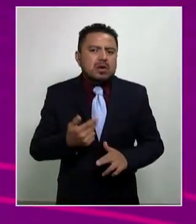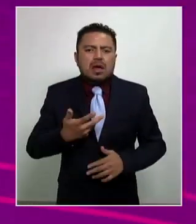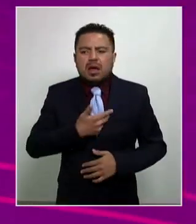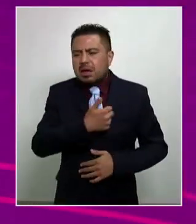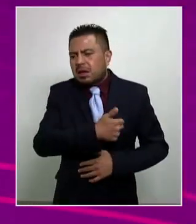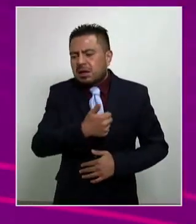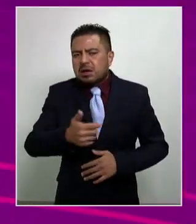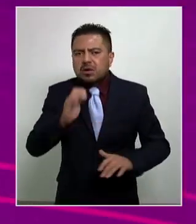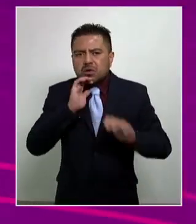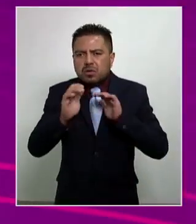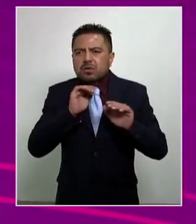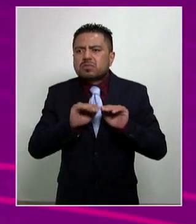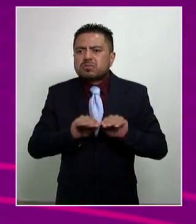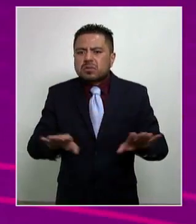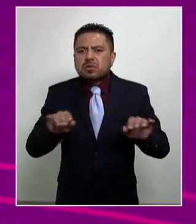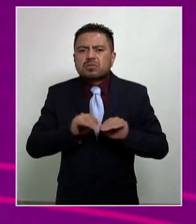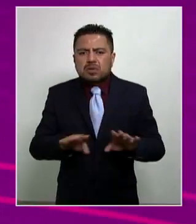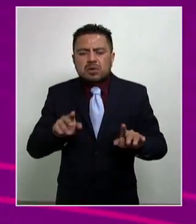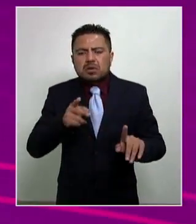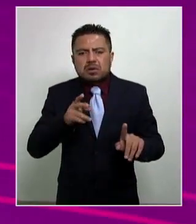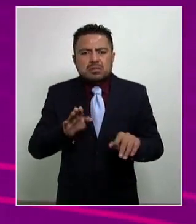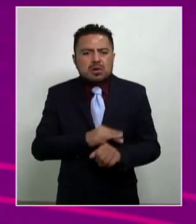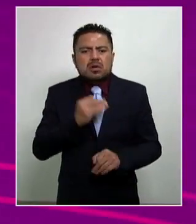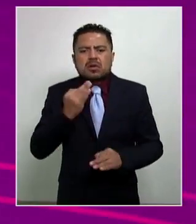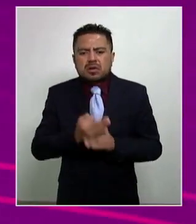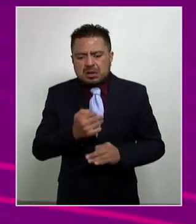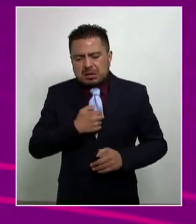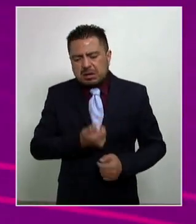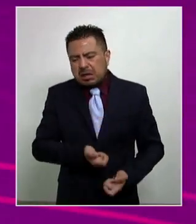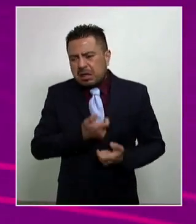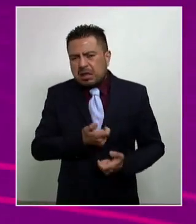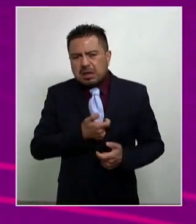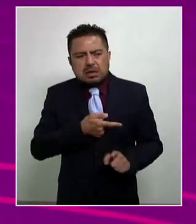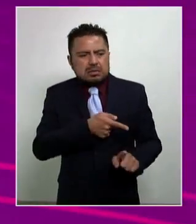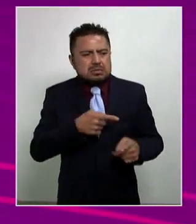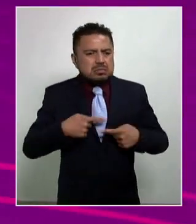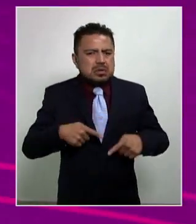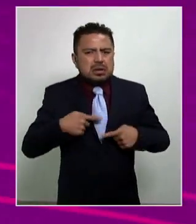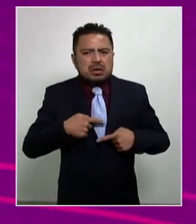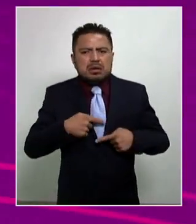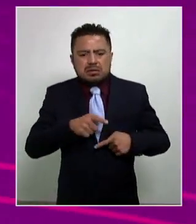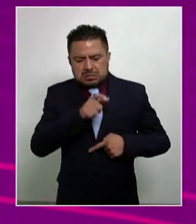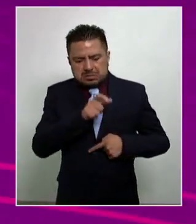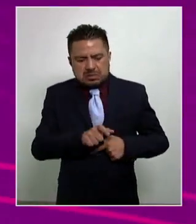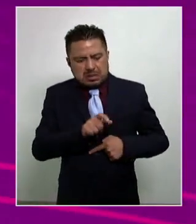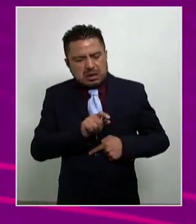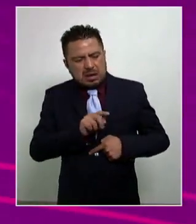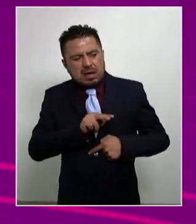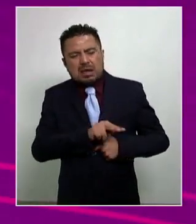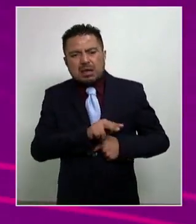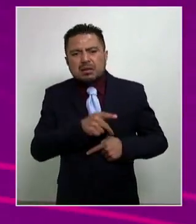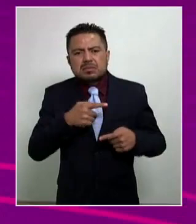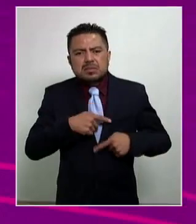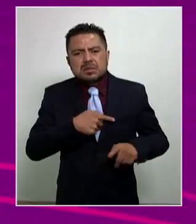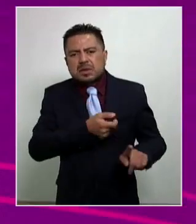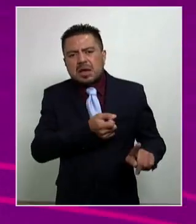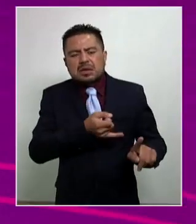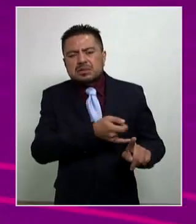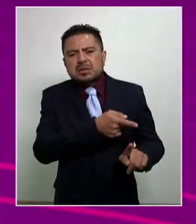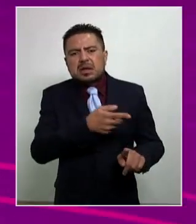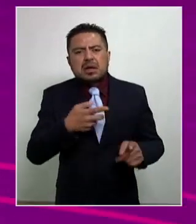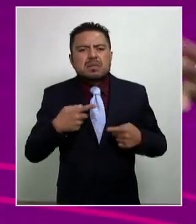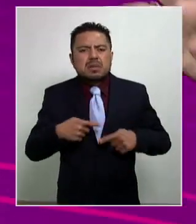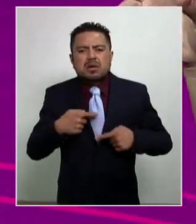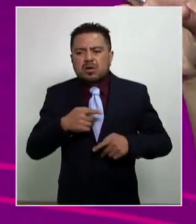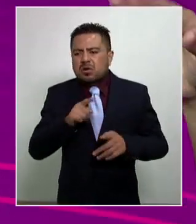medios de comunicación, ¿no? Porque también si nos reímos de una persona por su apariencia y decimos, es que esta persona que tiene